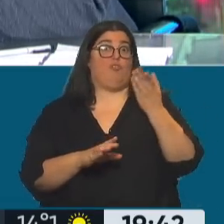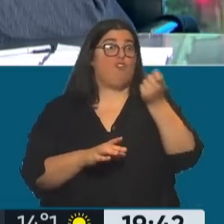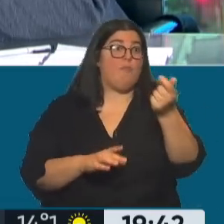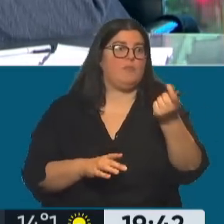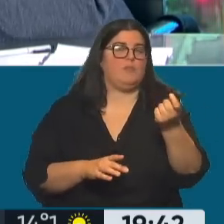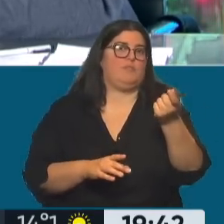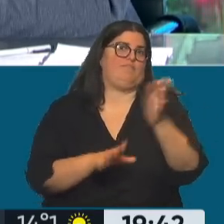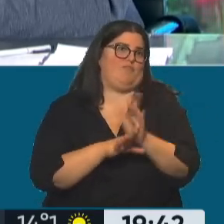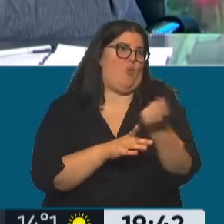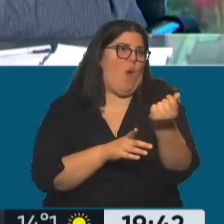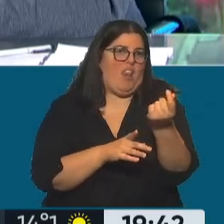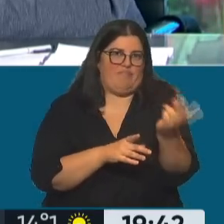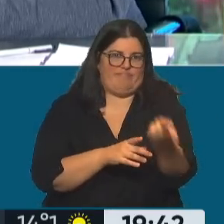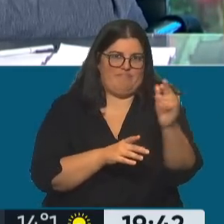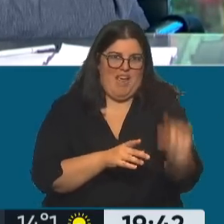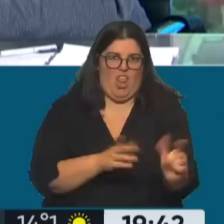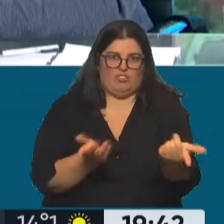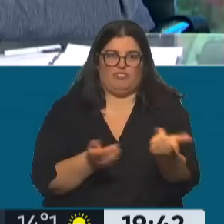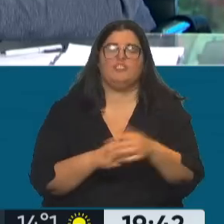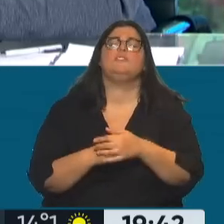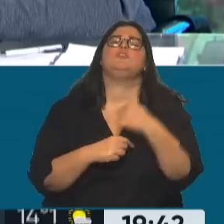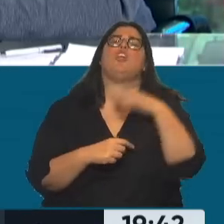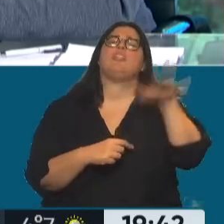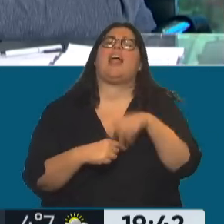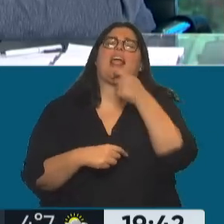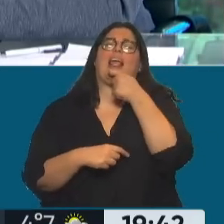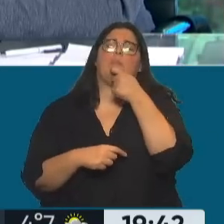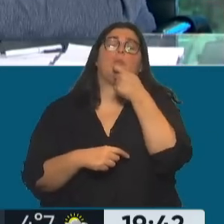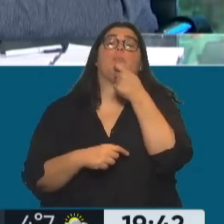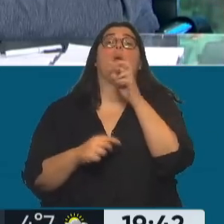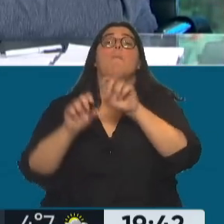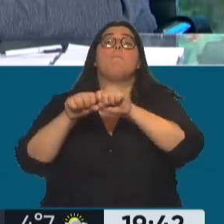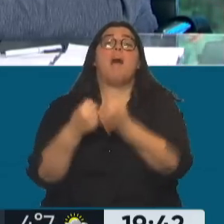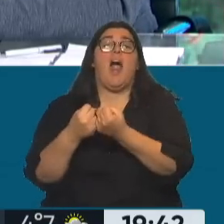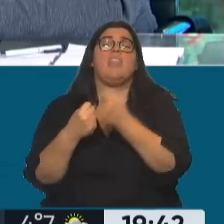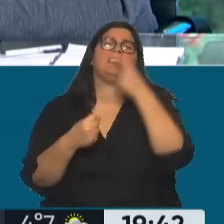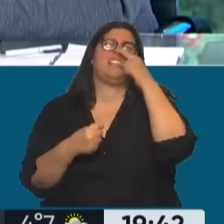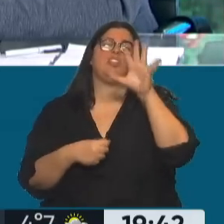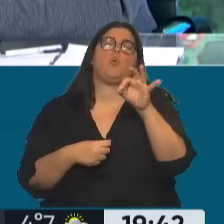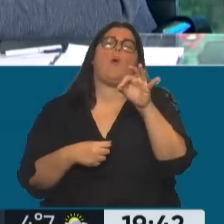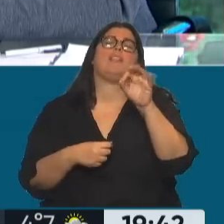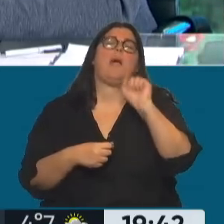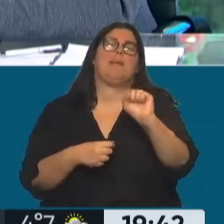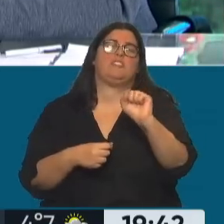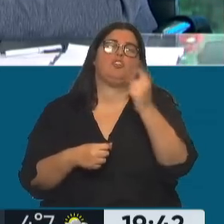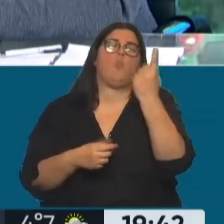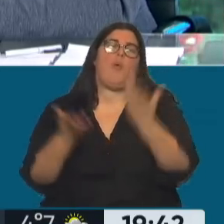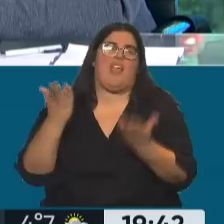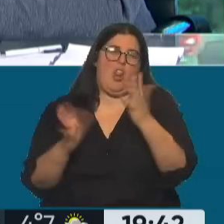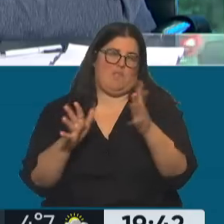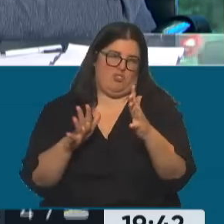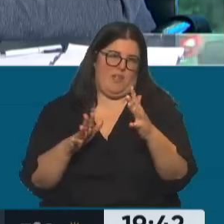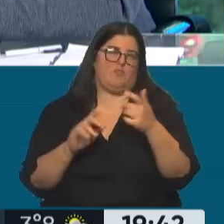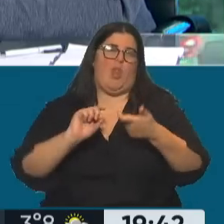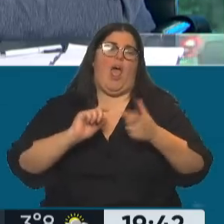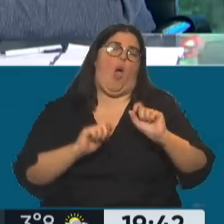les traje algunos ejemplos. Por ejemplo, el pan, 750 pesos puede estar el kilo más o menos con los incrementos actuales. Ahí lo